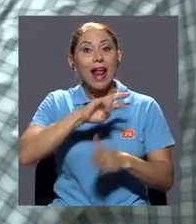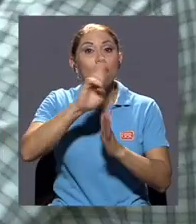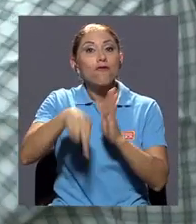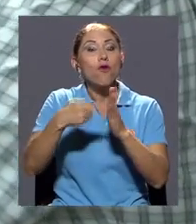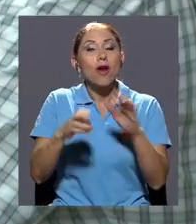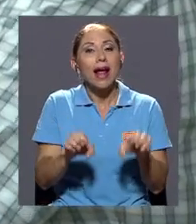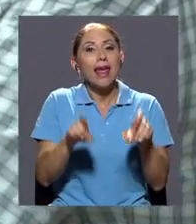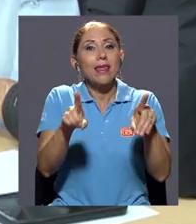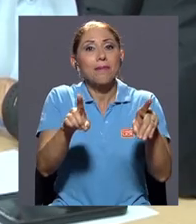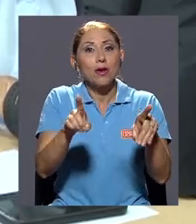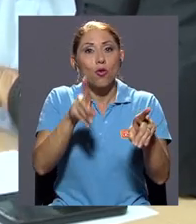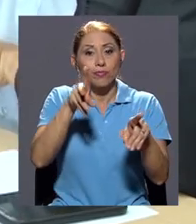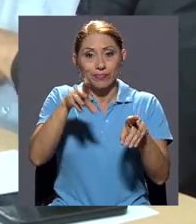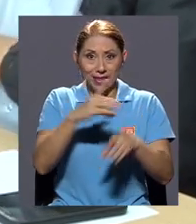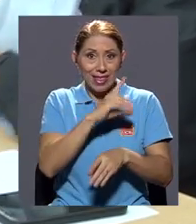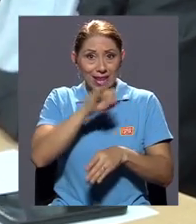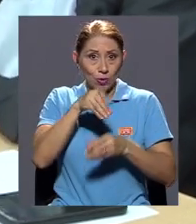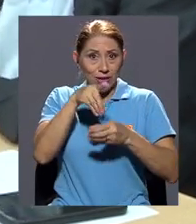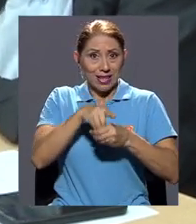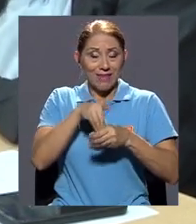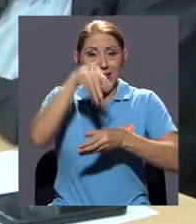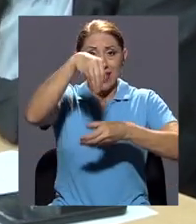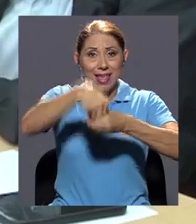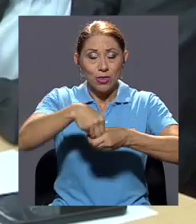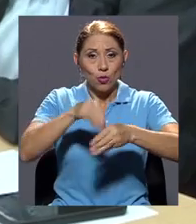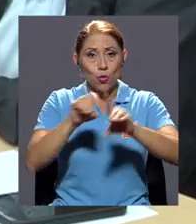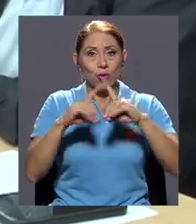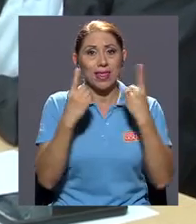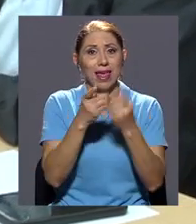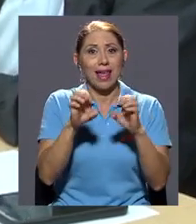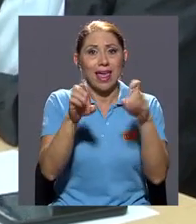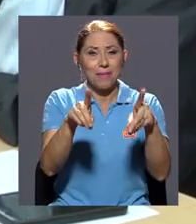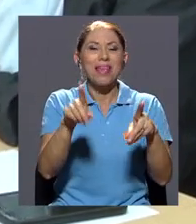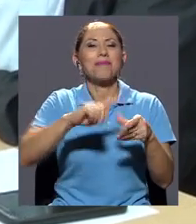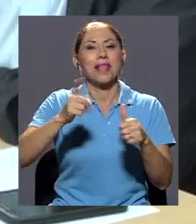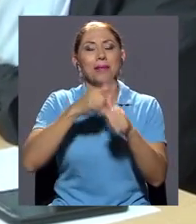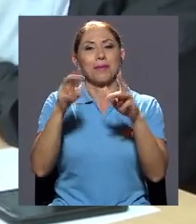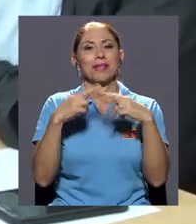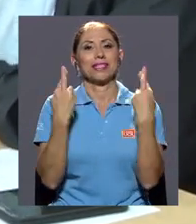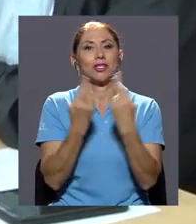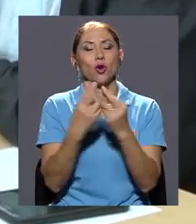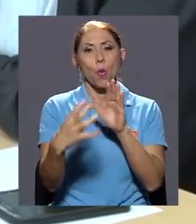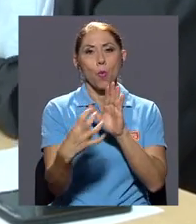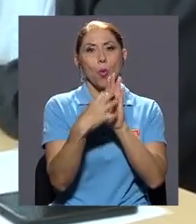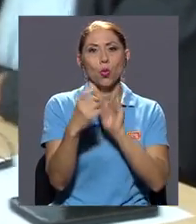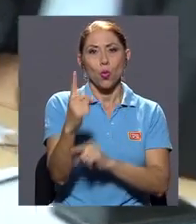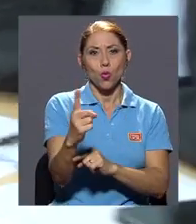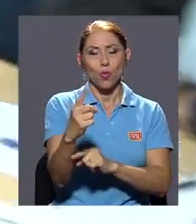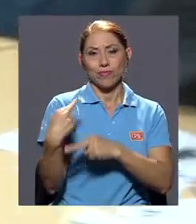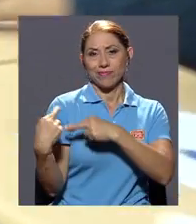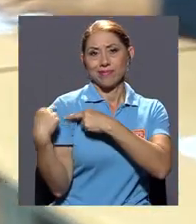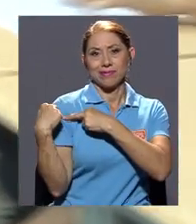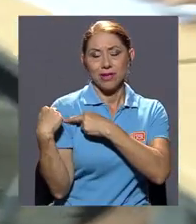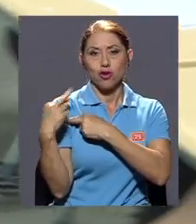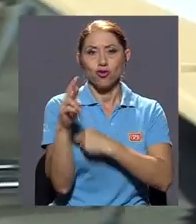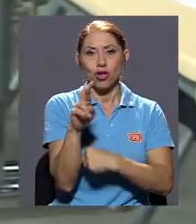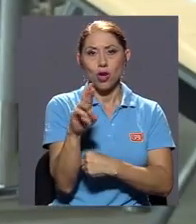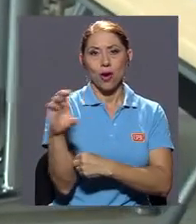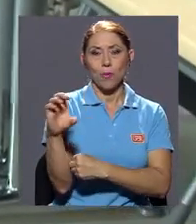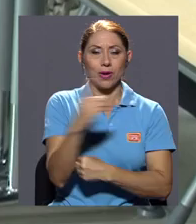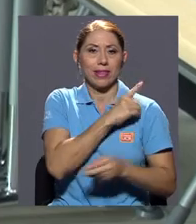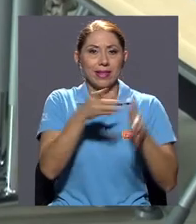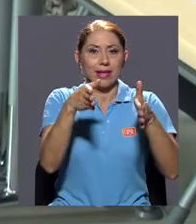unidad académica fue el tema de la primera sesión del módulo 1, a cargo de Rodrigo Carboni, director del Consejo